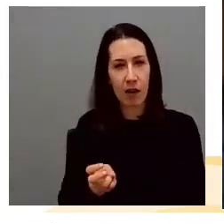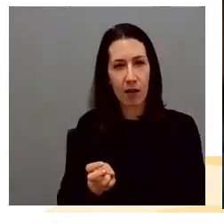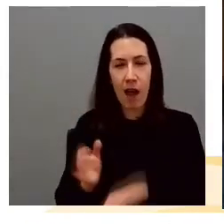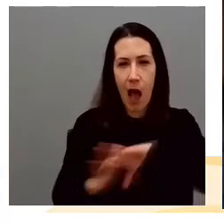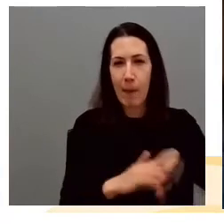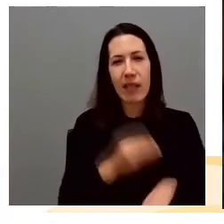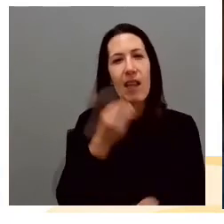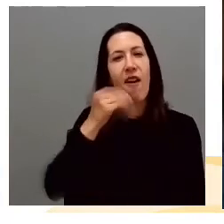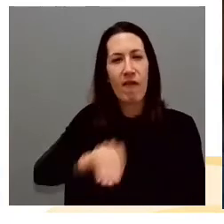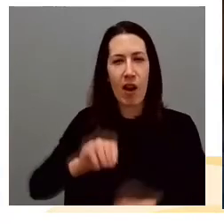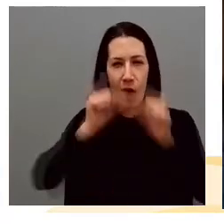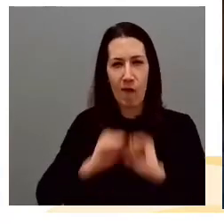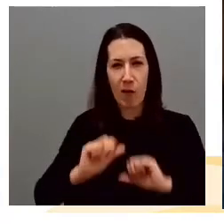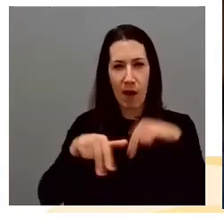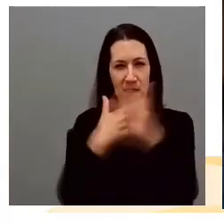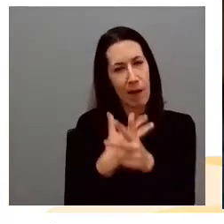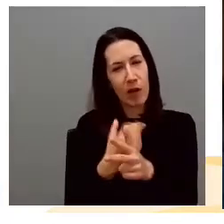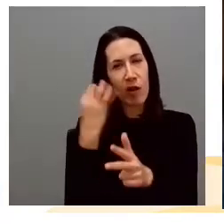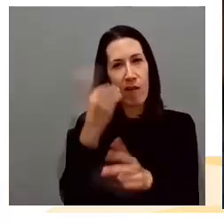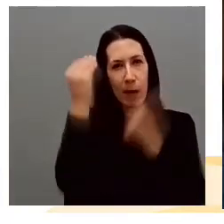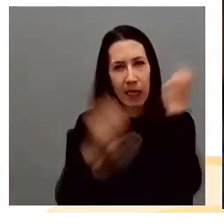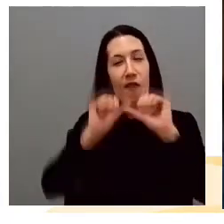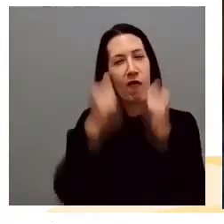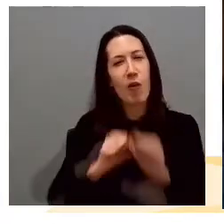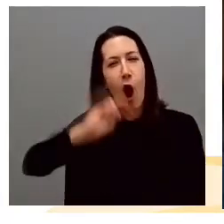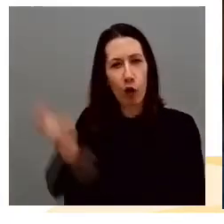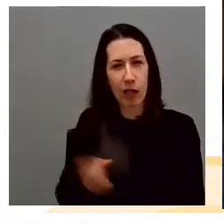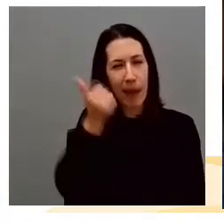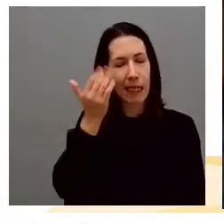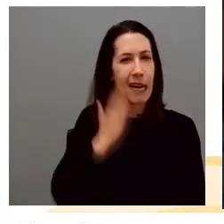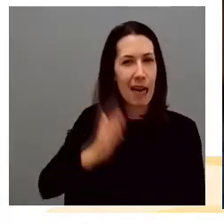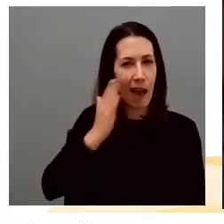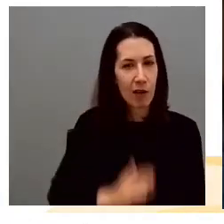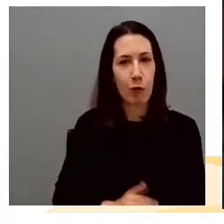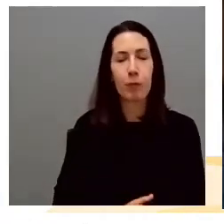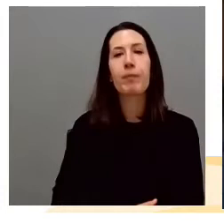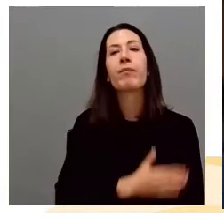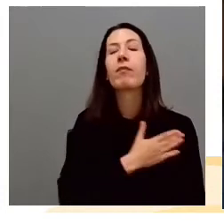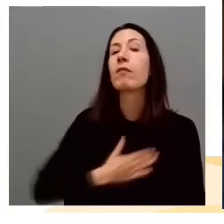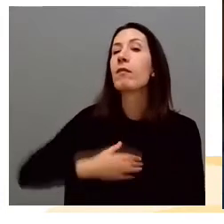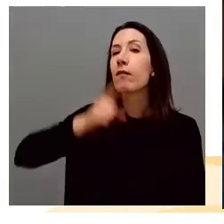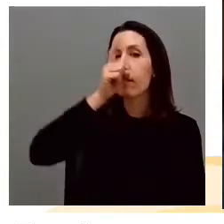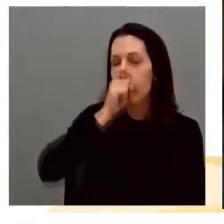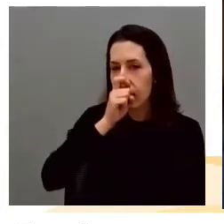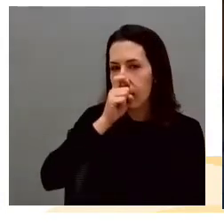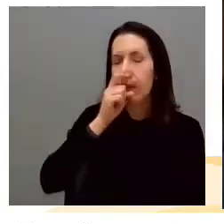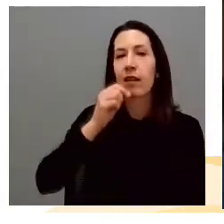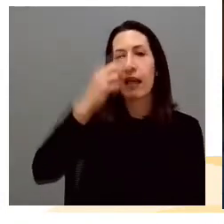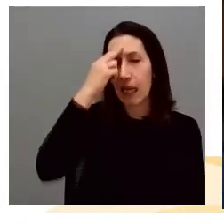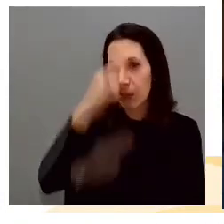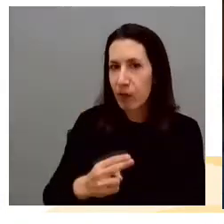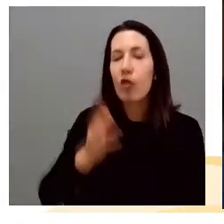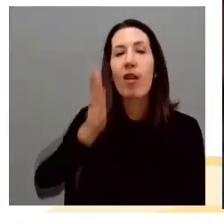canales telemáticos. Quiero recordar y evocar con todo el cariño y con todo el respeto a